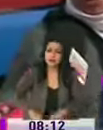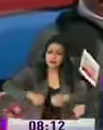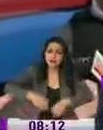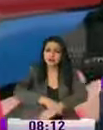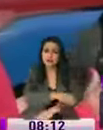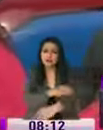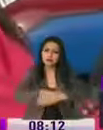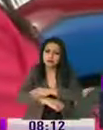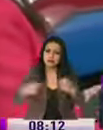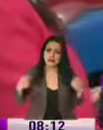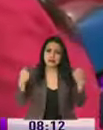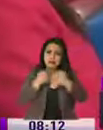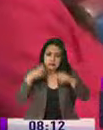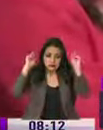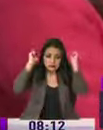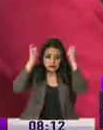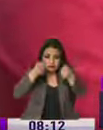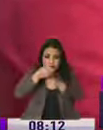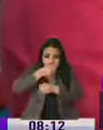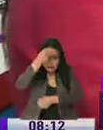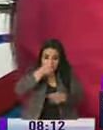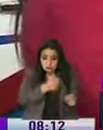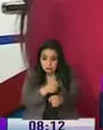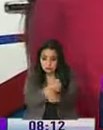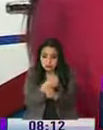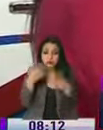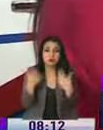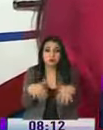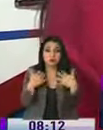de agua para podernos salvar de uno